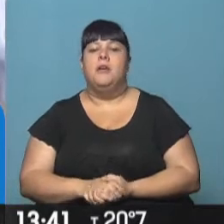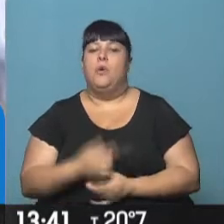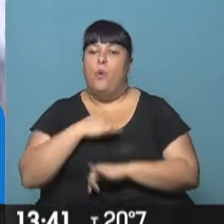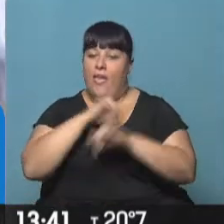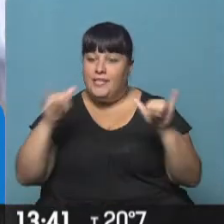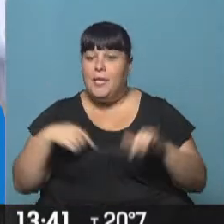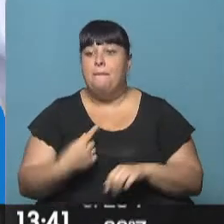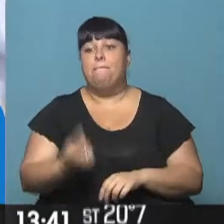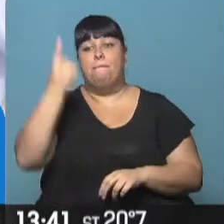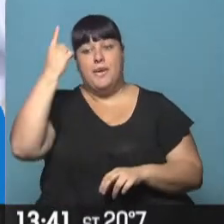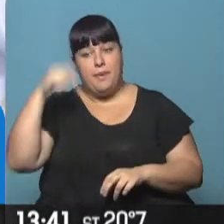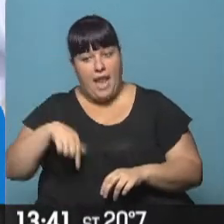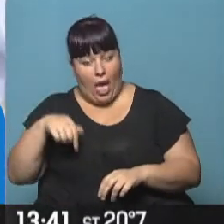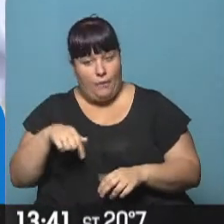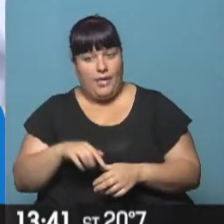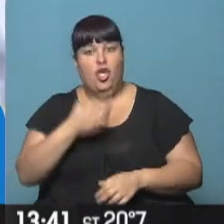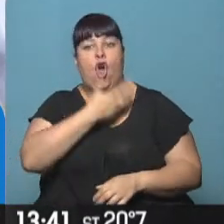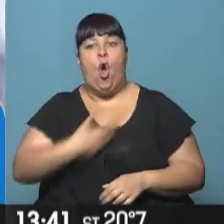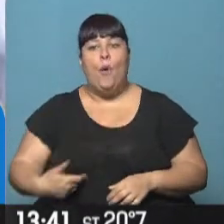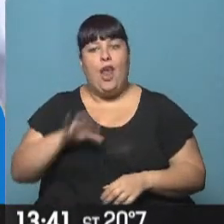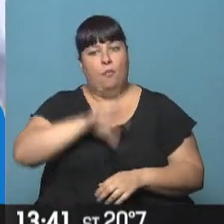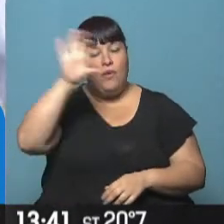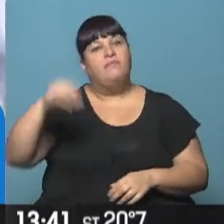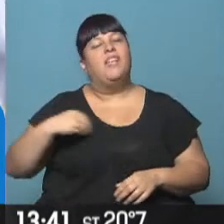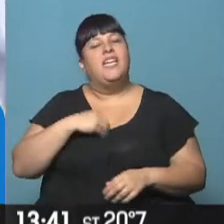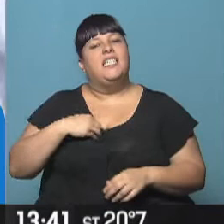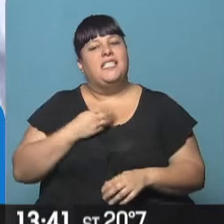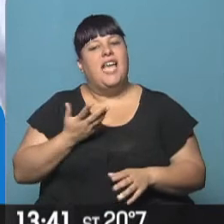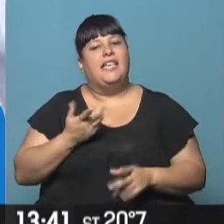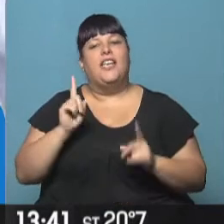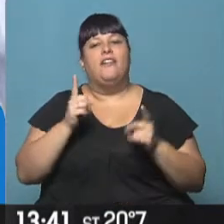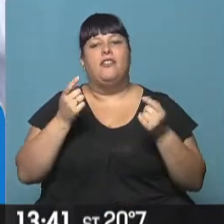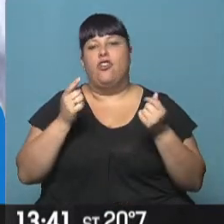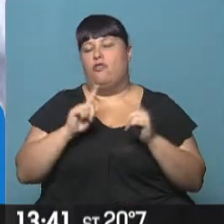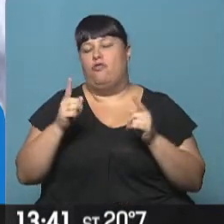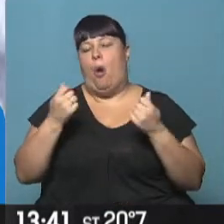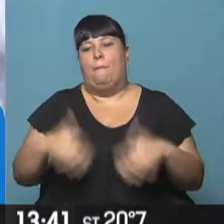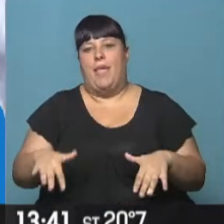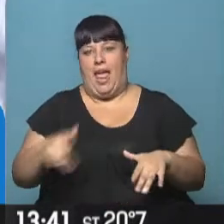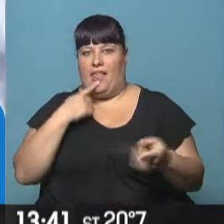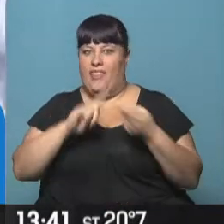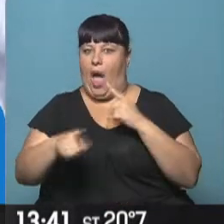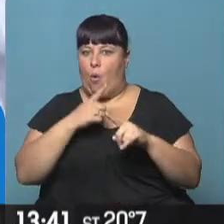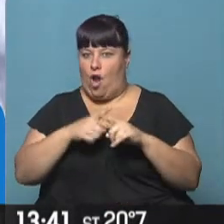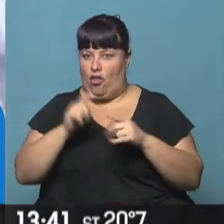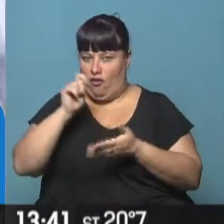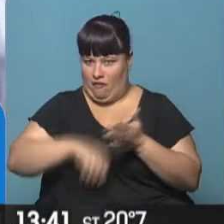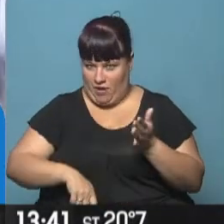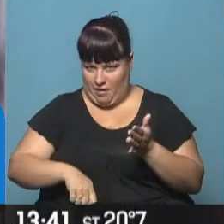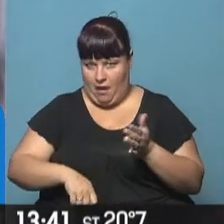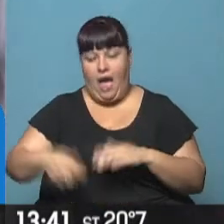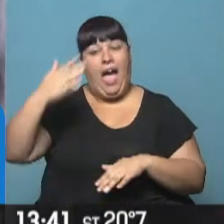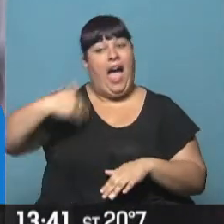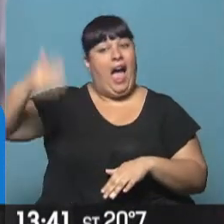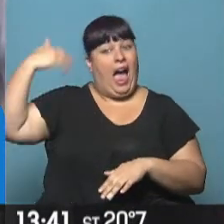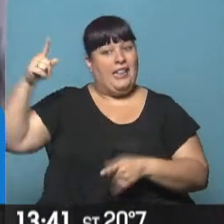que es la primera vez que los gobernadores sentimos que no perdemos ante el pacto que se ha suscripto. En los